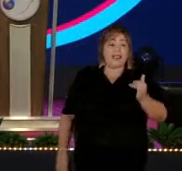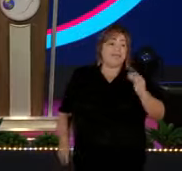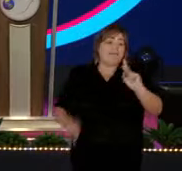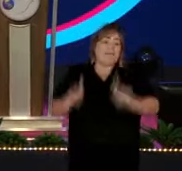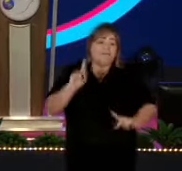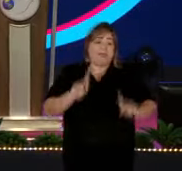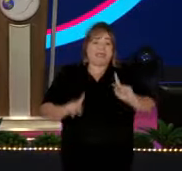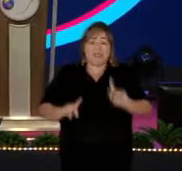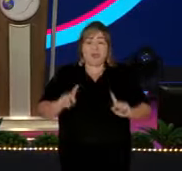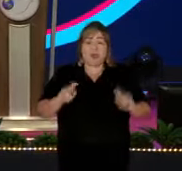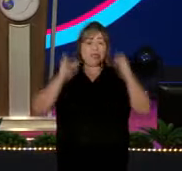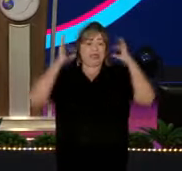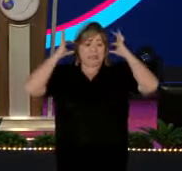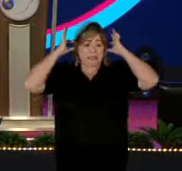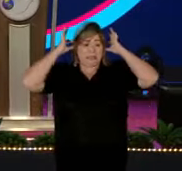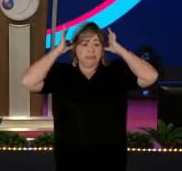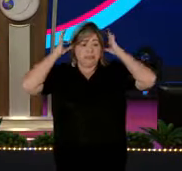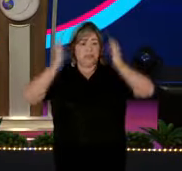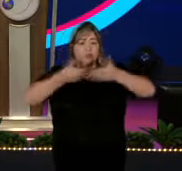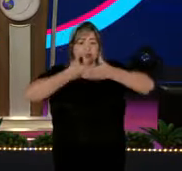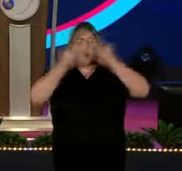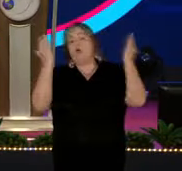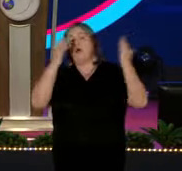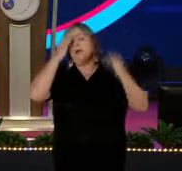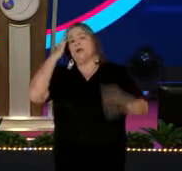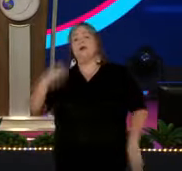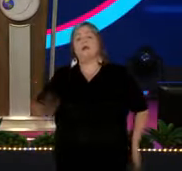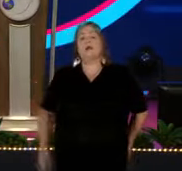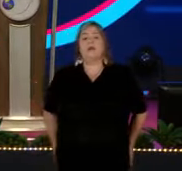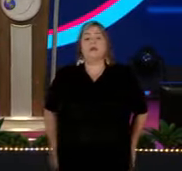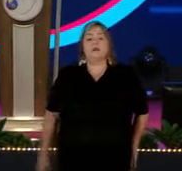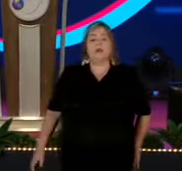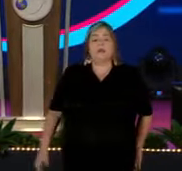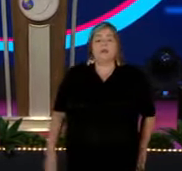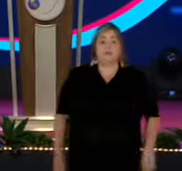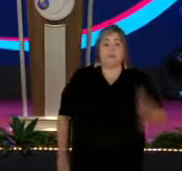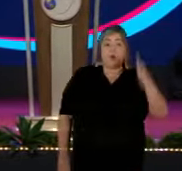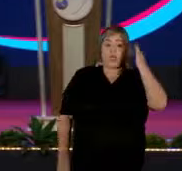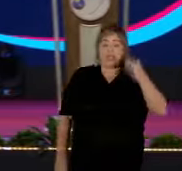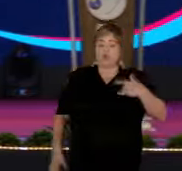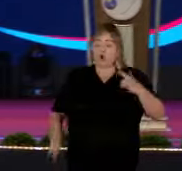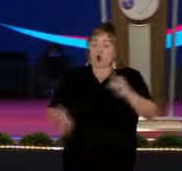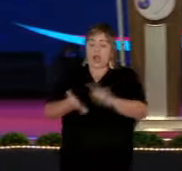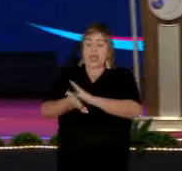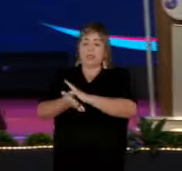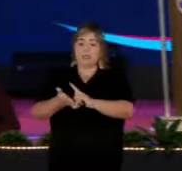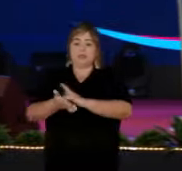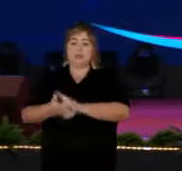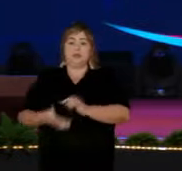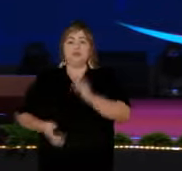vergüenza. En mi pueblo, New York City, le dicen